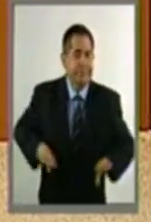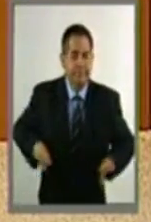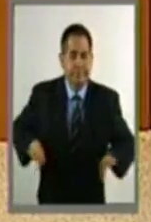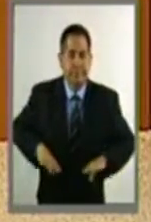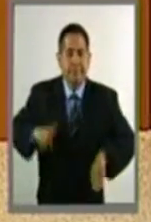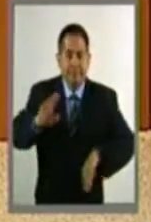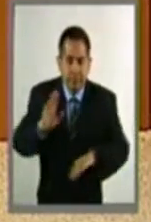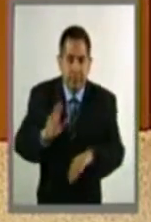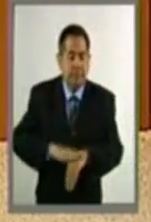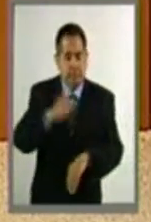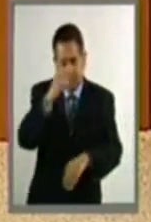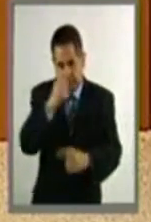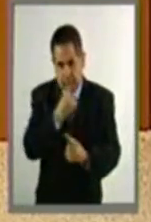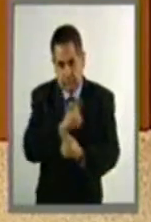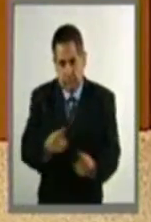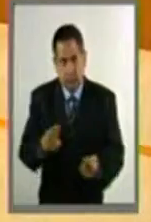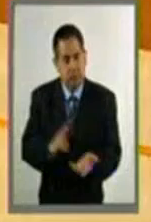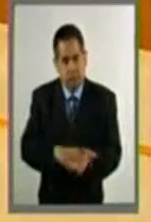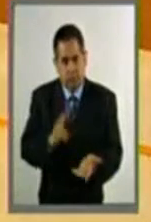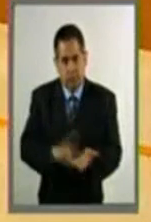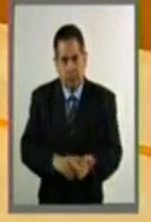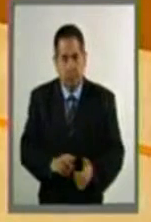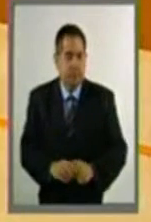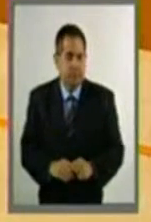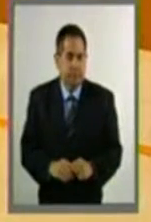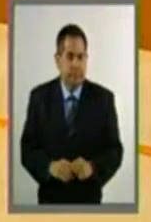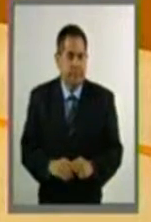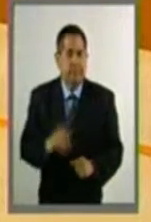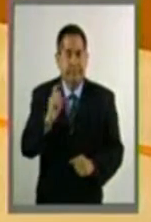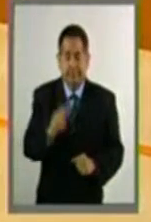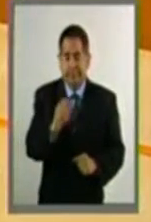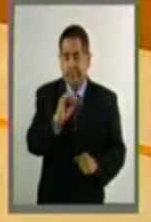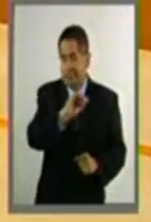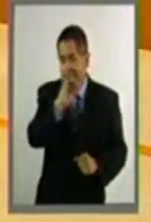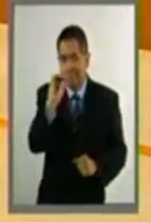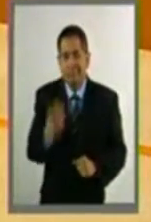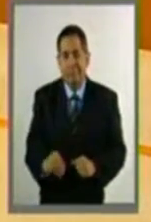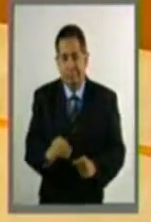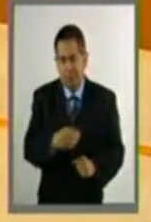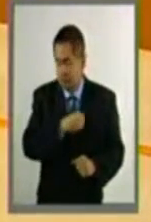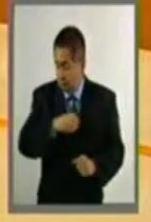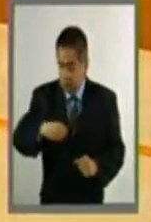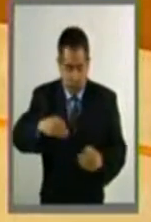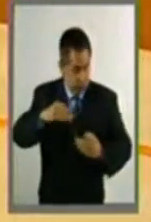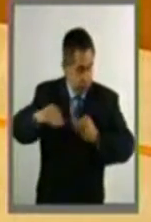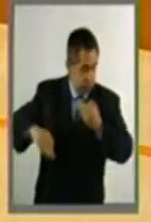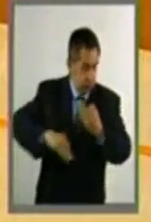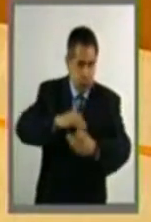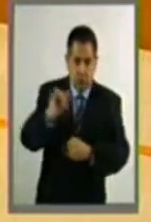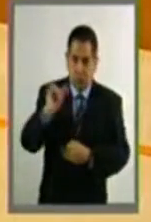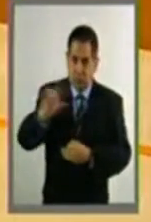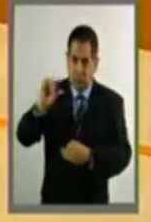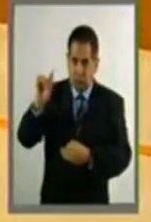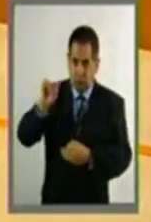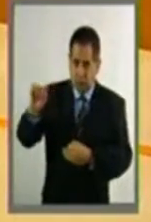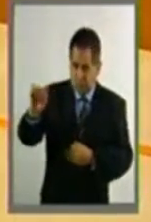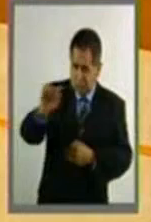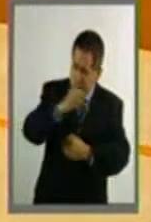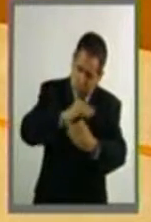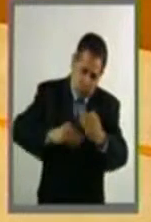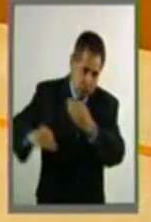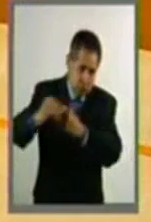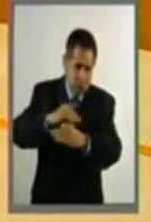de la niñez. En otras palabras, que es una obligación de toda autoridad en el ejercicio